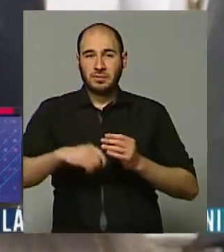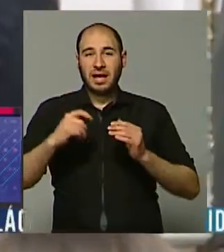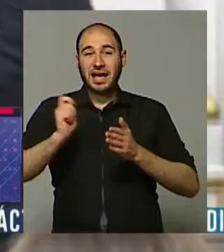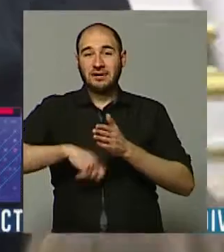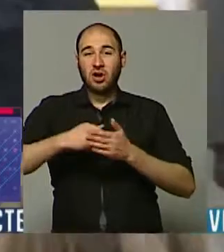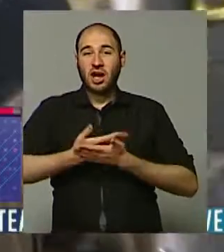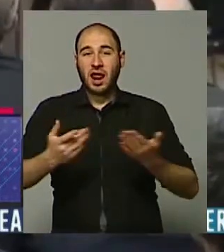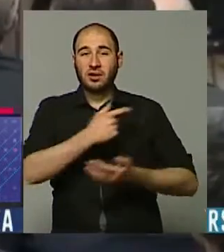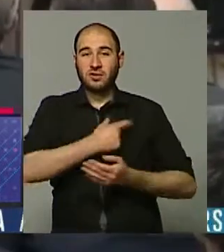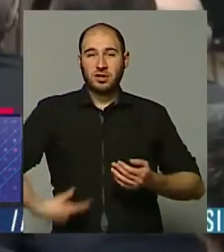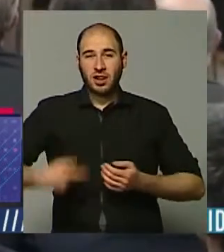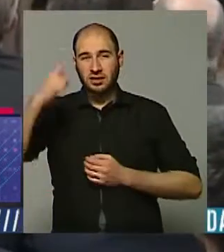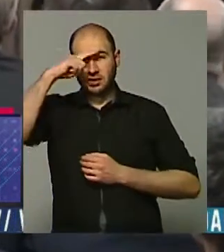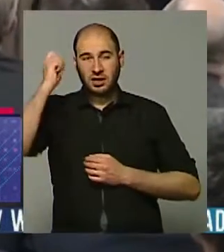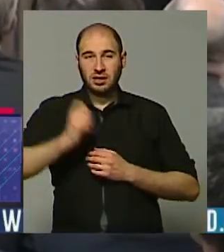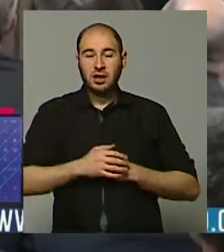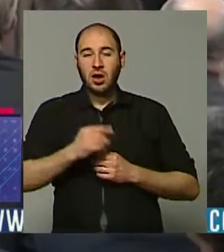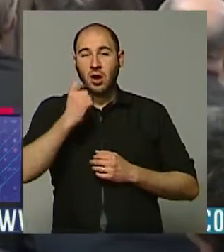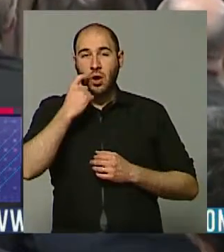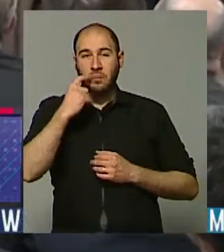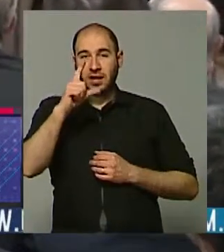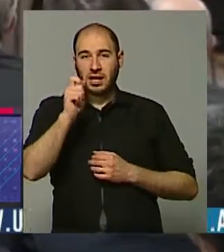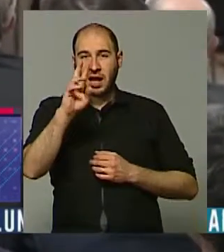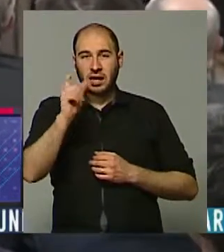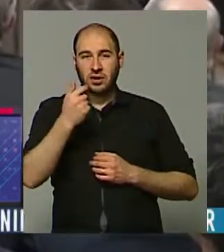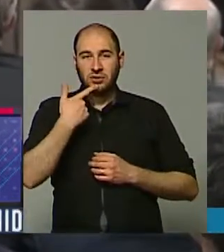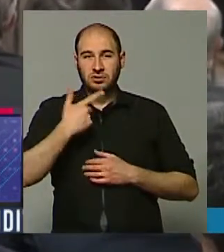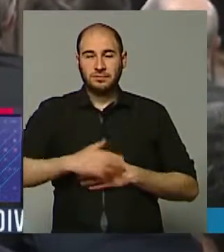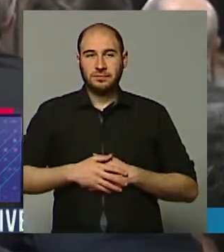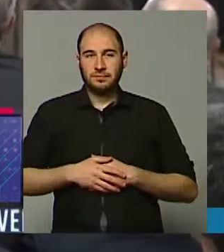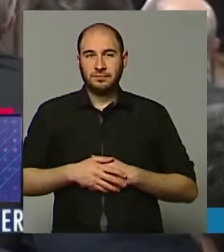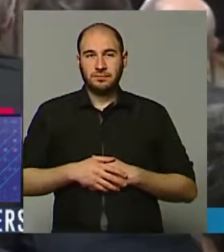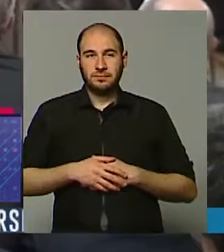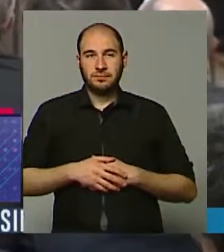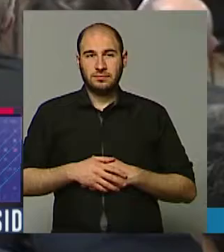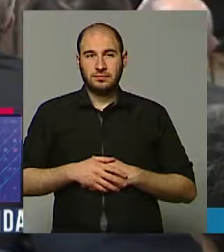escribano general de gobierno de la Nación, doctor Carlos D'Alessio.